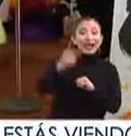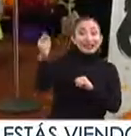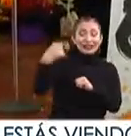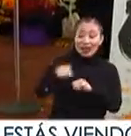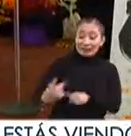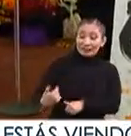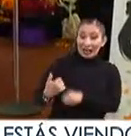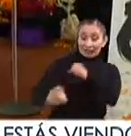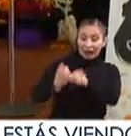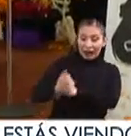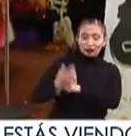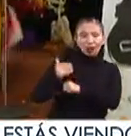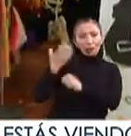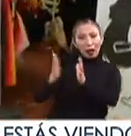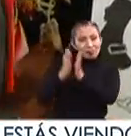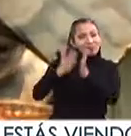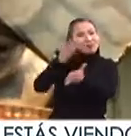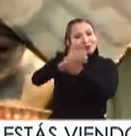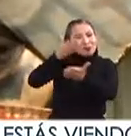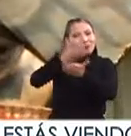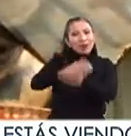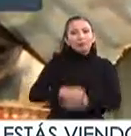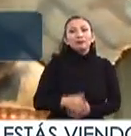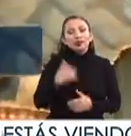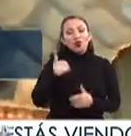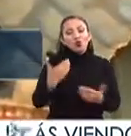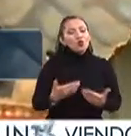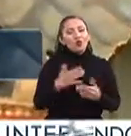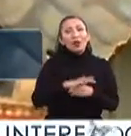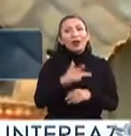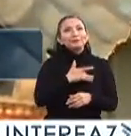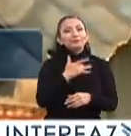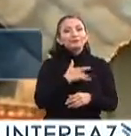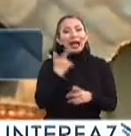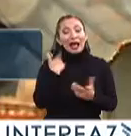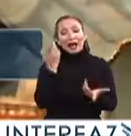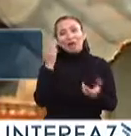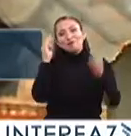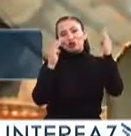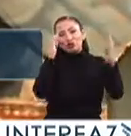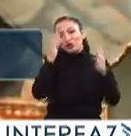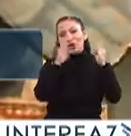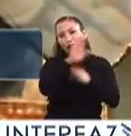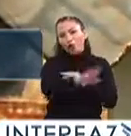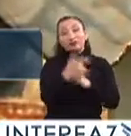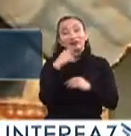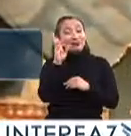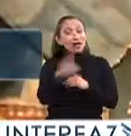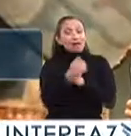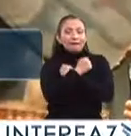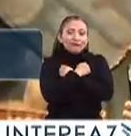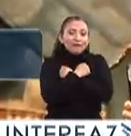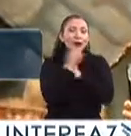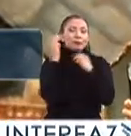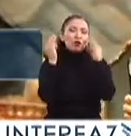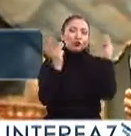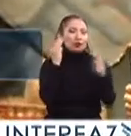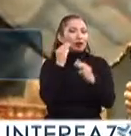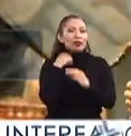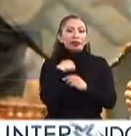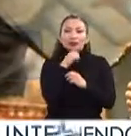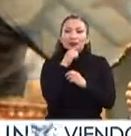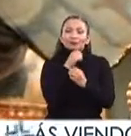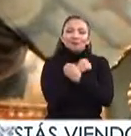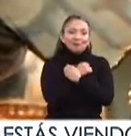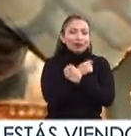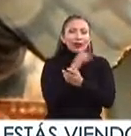ella tiene 6 años estamos participando. Lo que me motivó fue más que nada que es el MUNAL y yo la verdad amo este museo con todo el